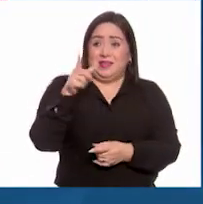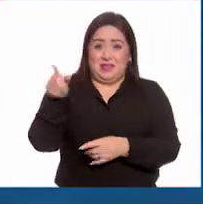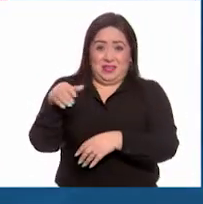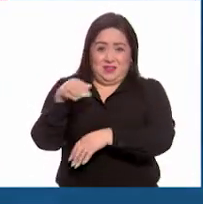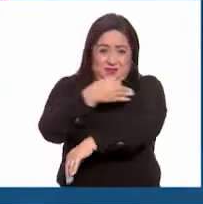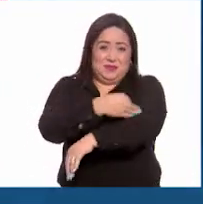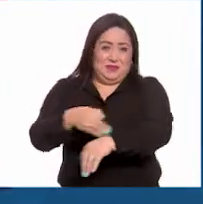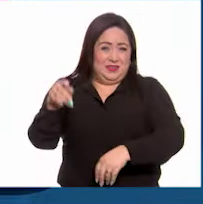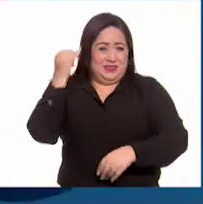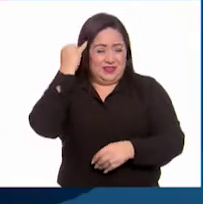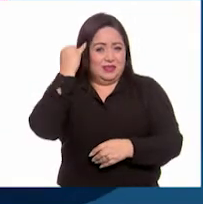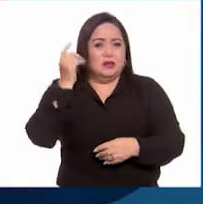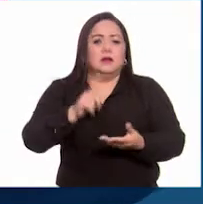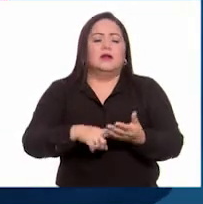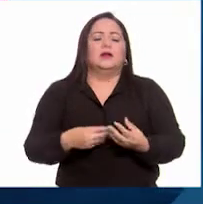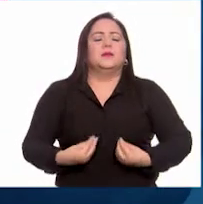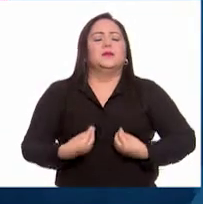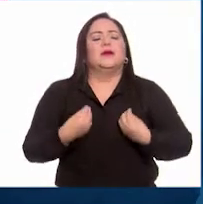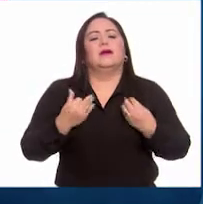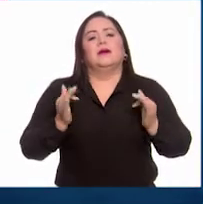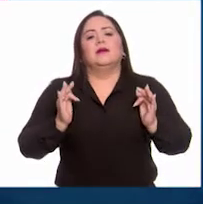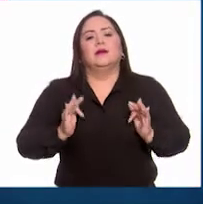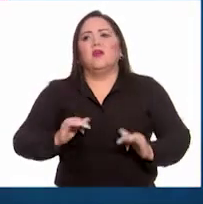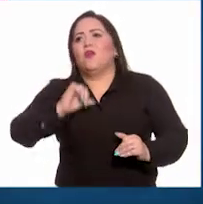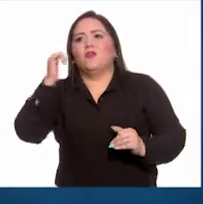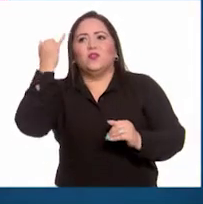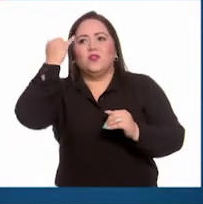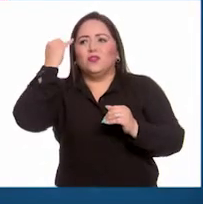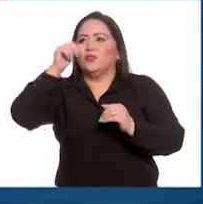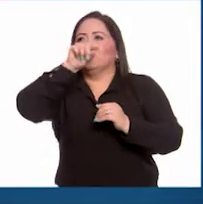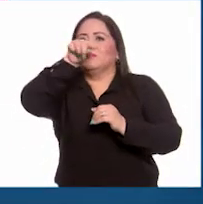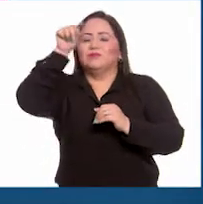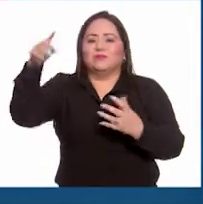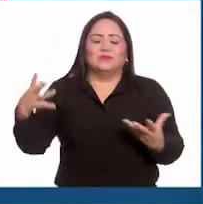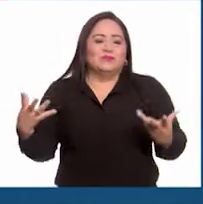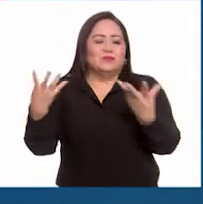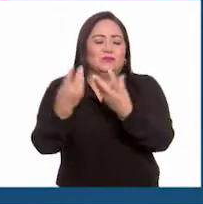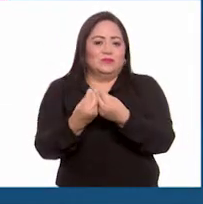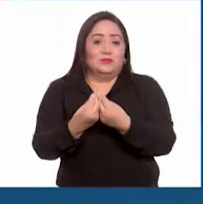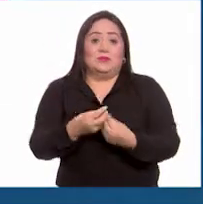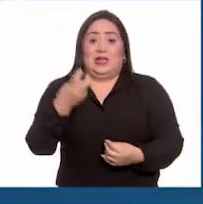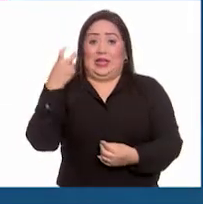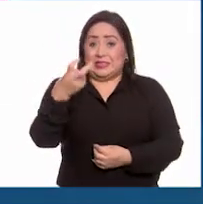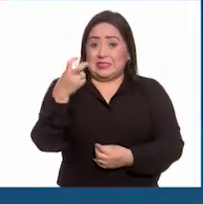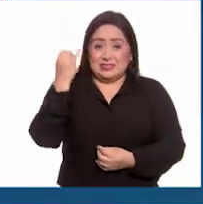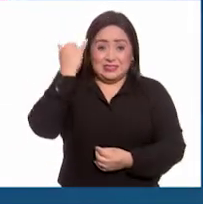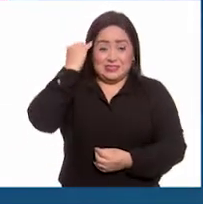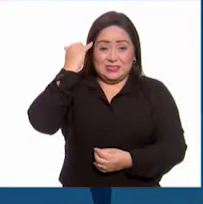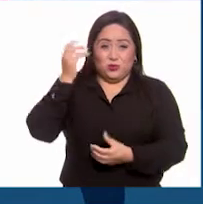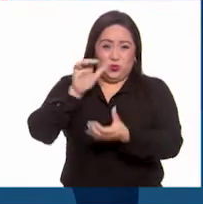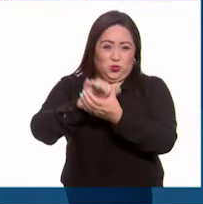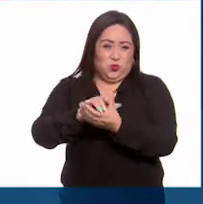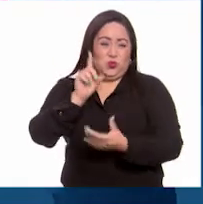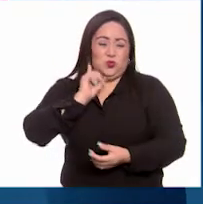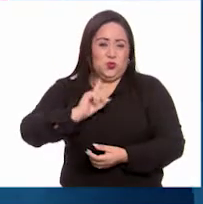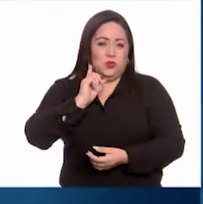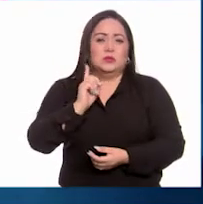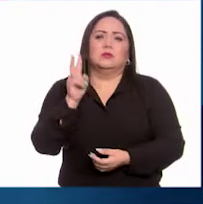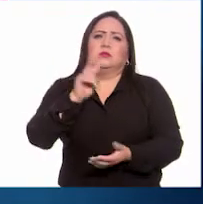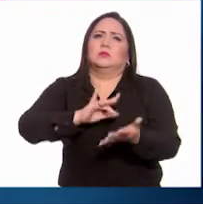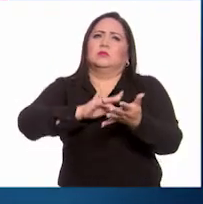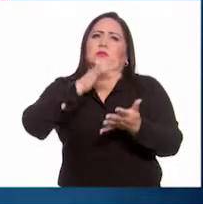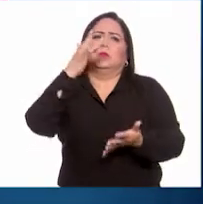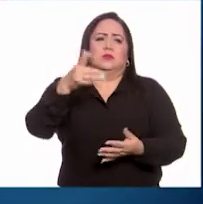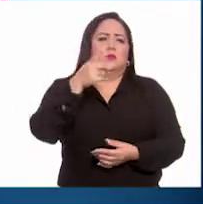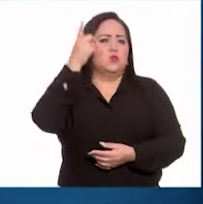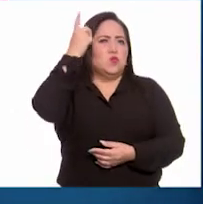aquel campesino vivió en armonía con los otros campesinos del pueblo. Aquel campesino y su mujer agradecieron a